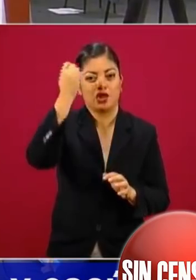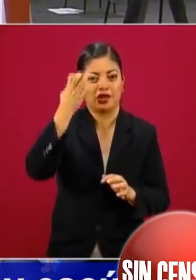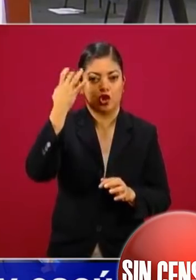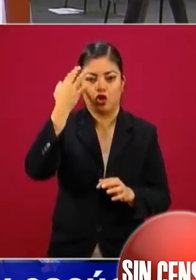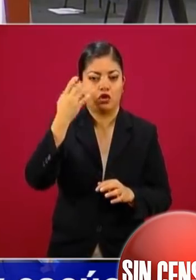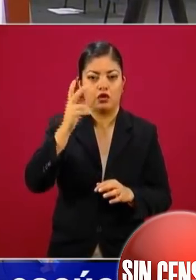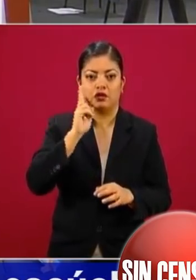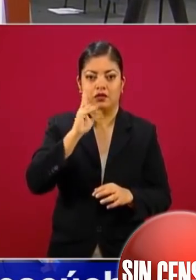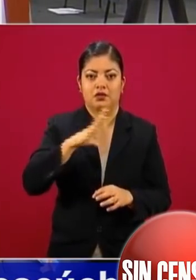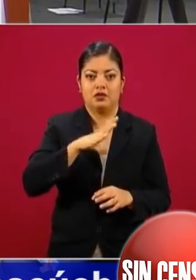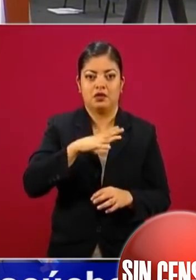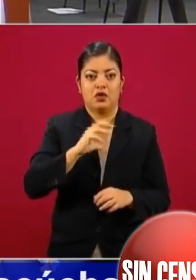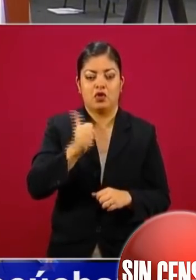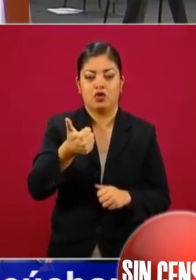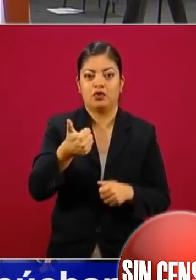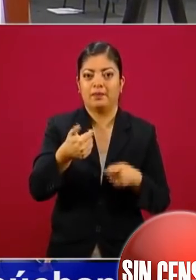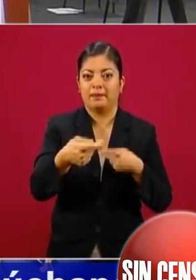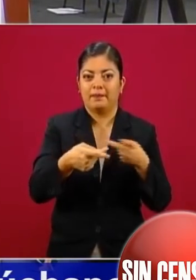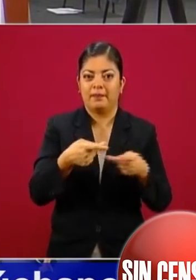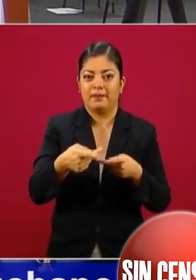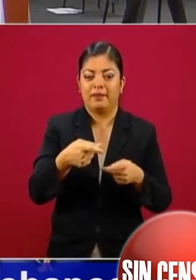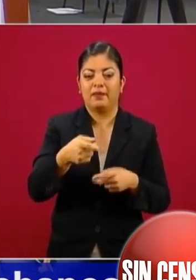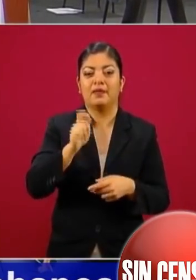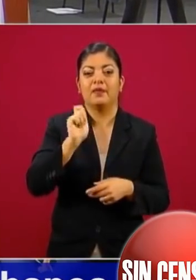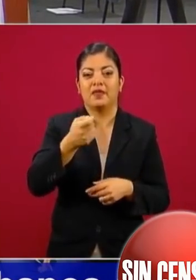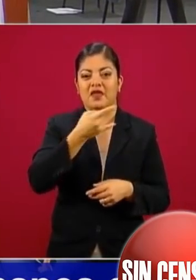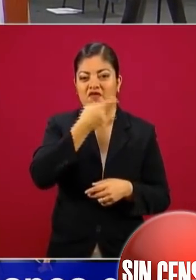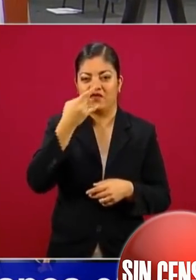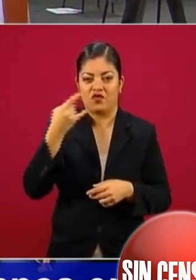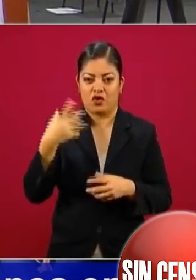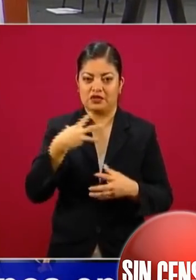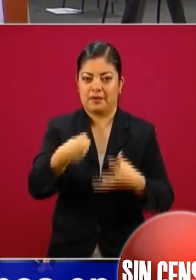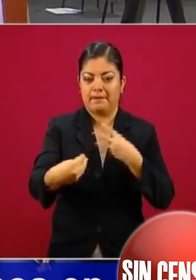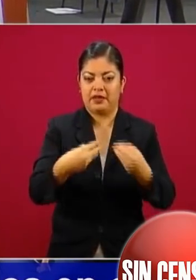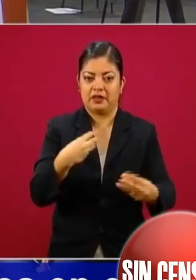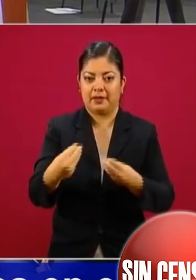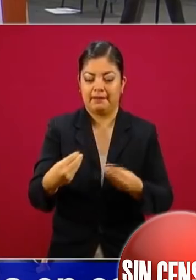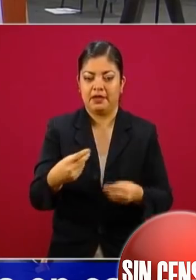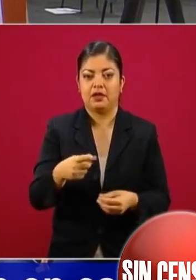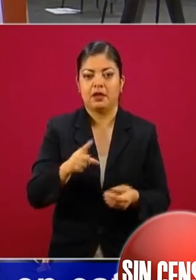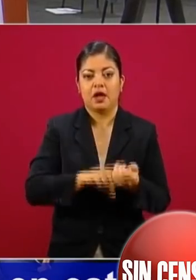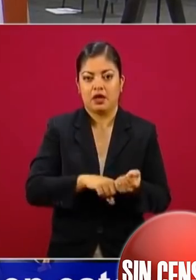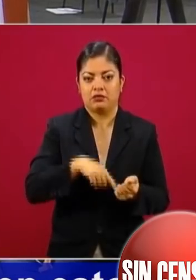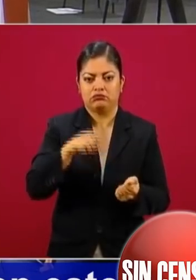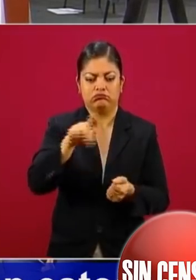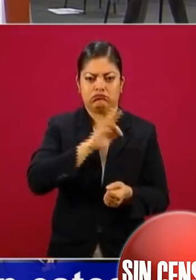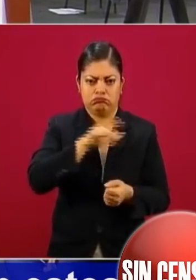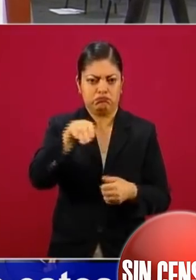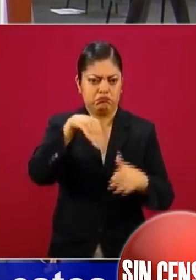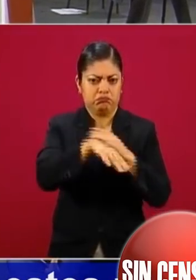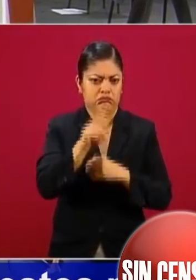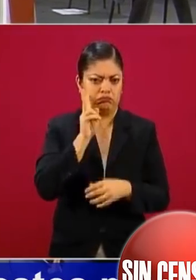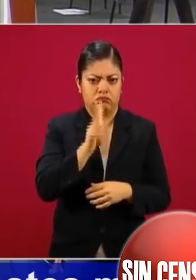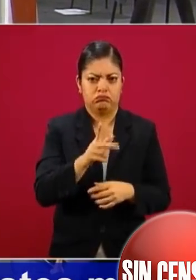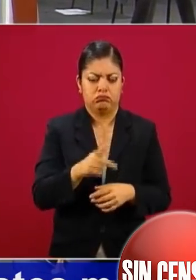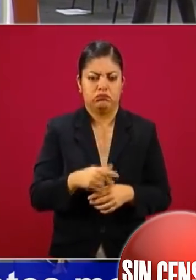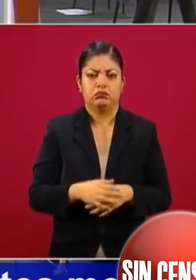curva que está en el plan de preparación de influenza pandémica, es un documento de acceso público, tanto el mexicano como